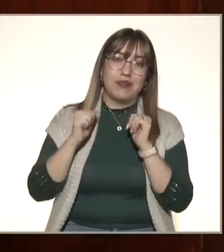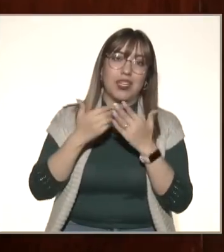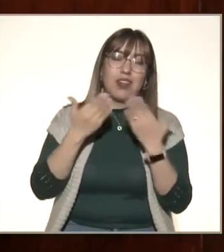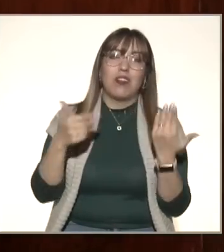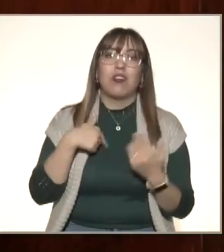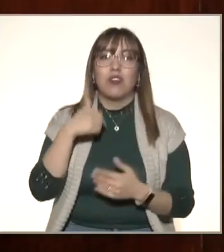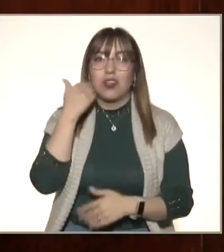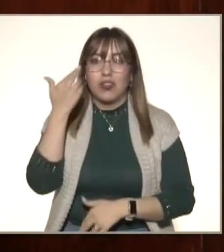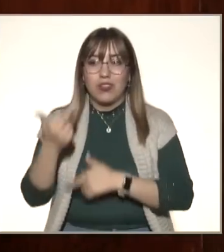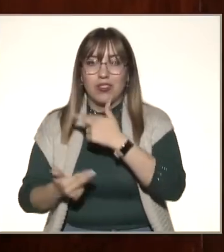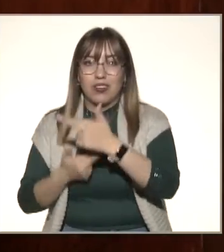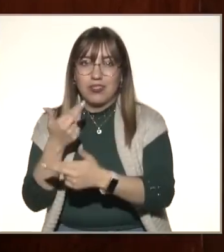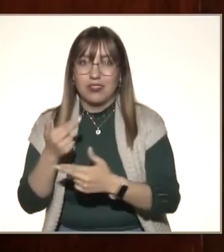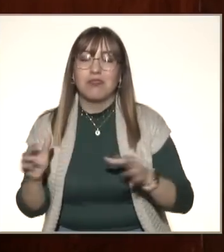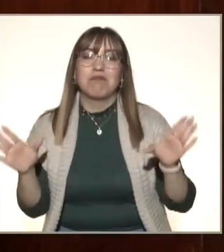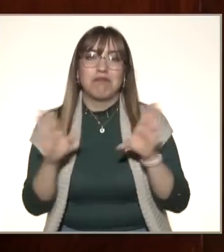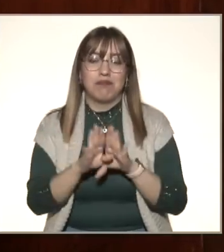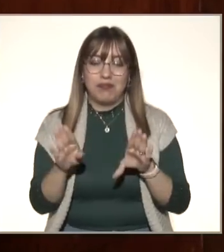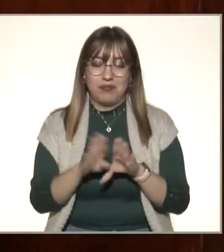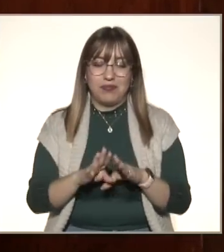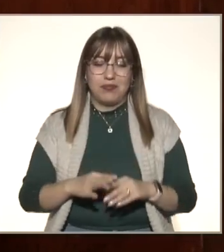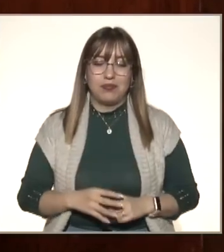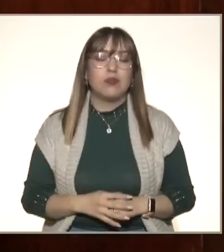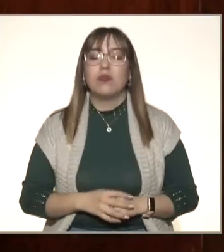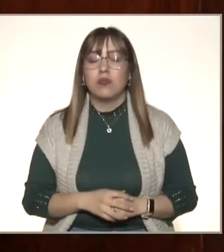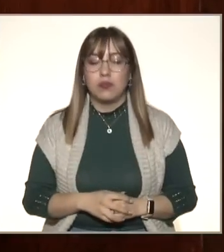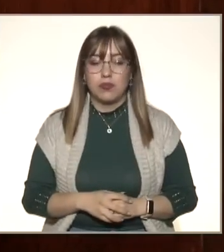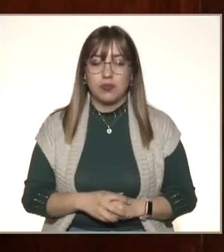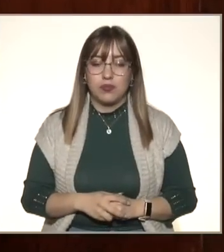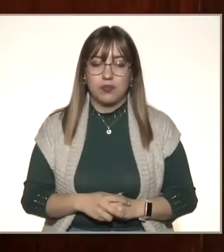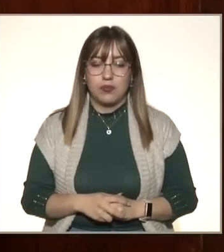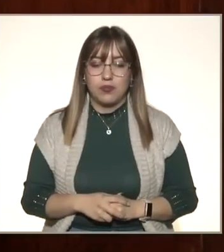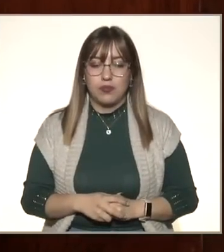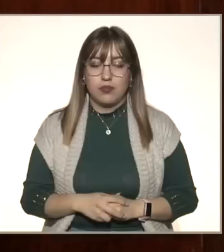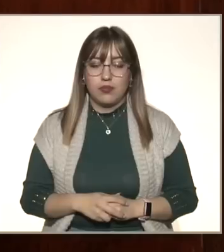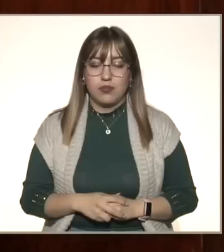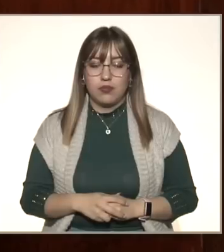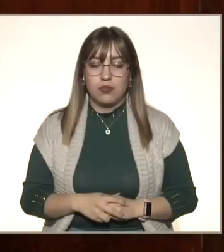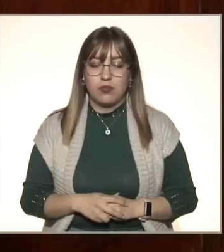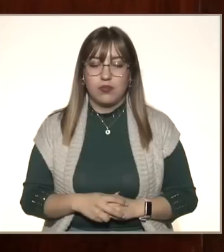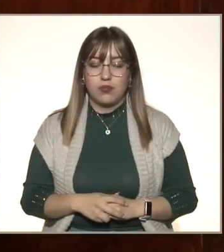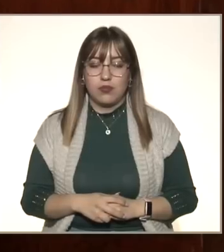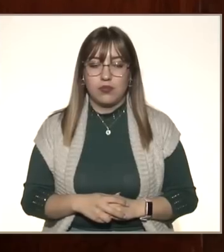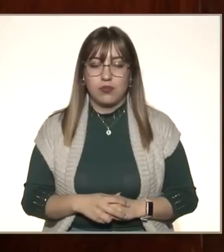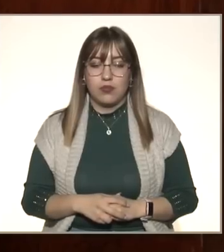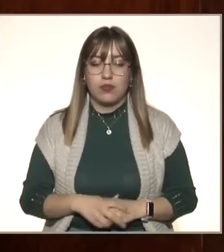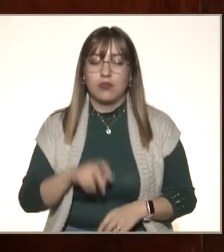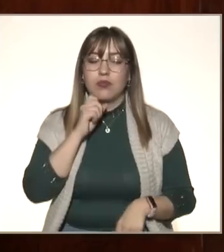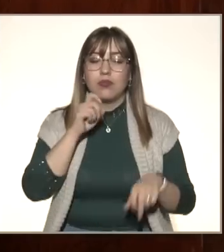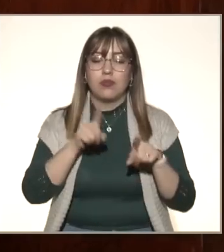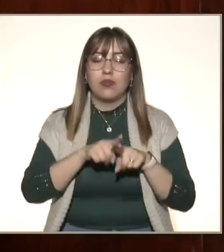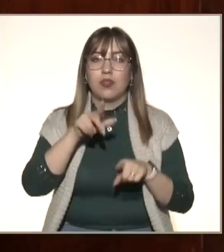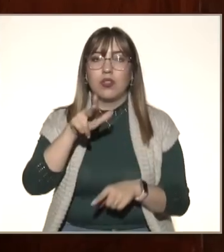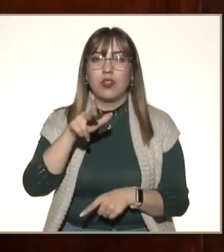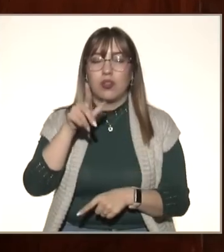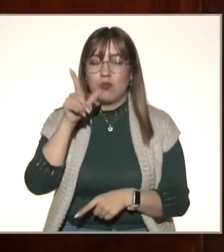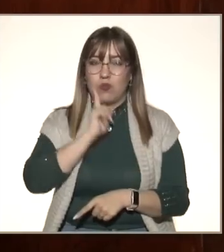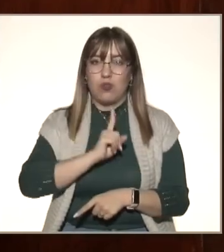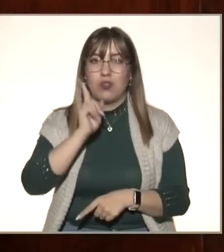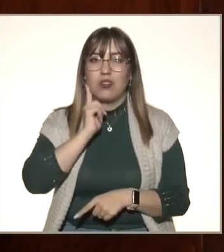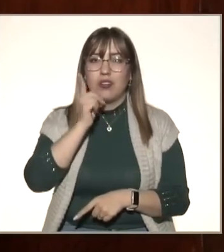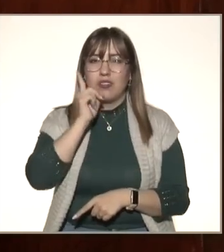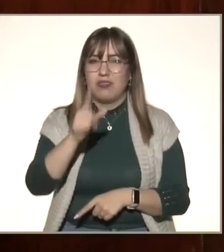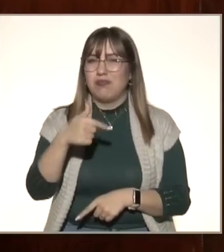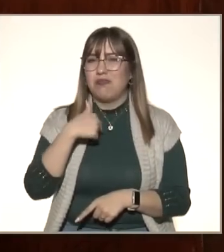quiero volver? Es lo que nos dice Miguel. Y finalmente, nos decía Luisa Díaz, yo prefiero hacer como